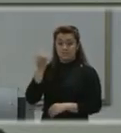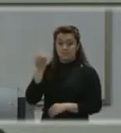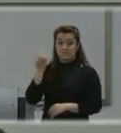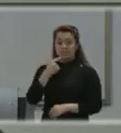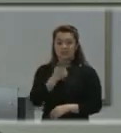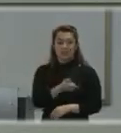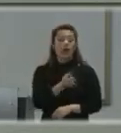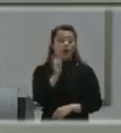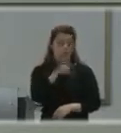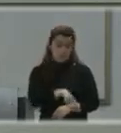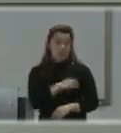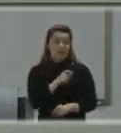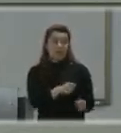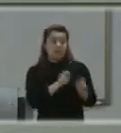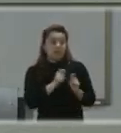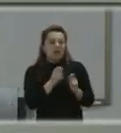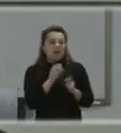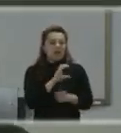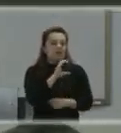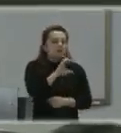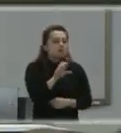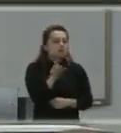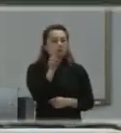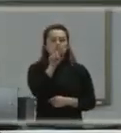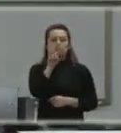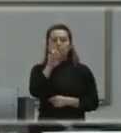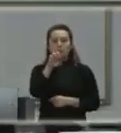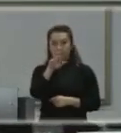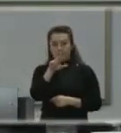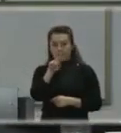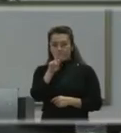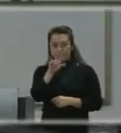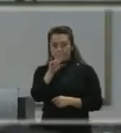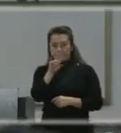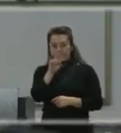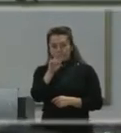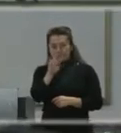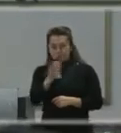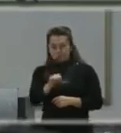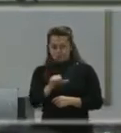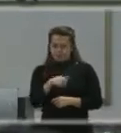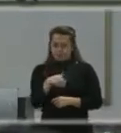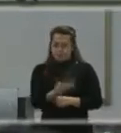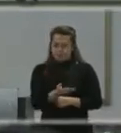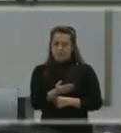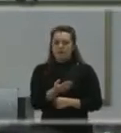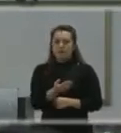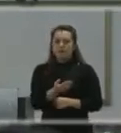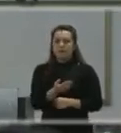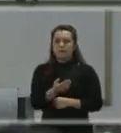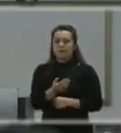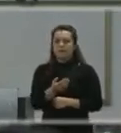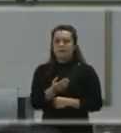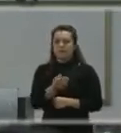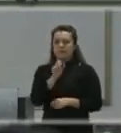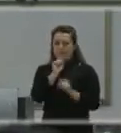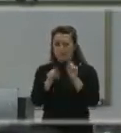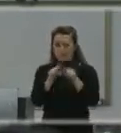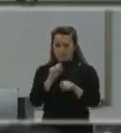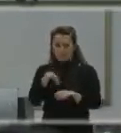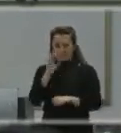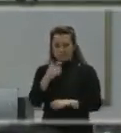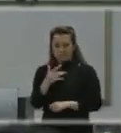que necesitan la interdicción para la pensión de supervivencia. Porque una de las preguntas más como